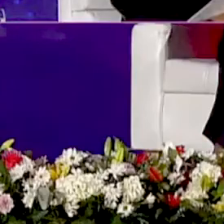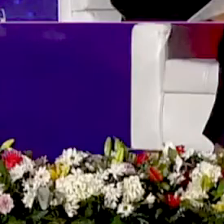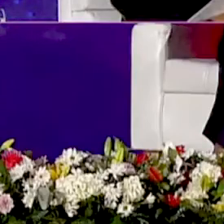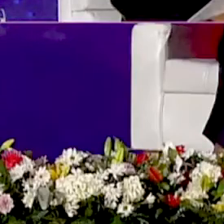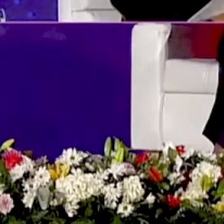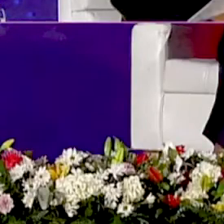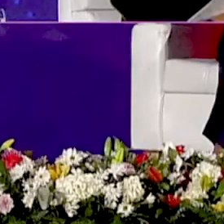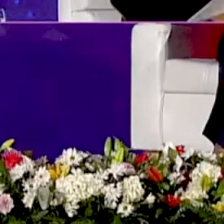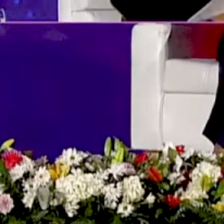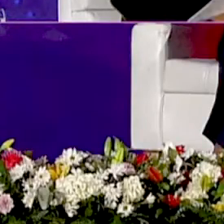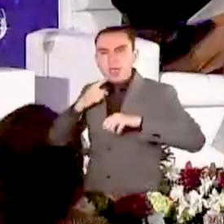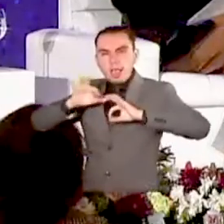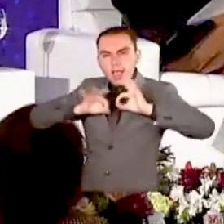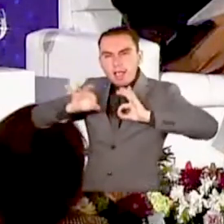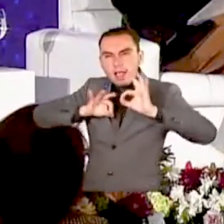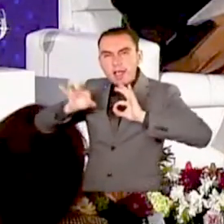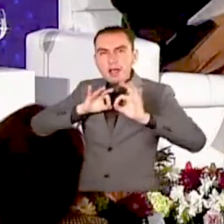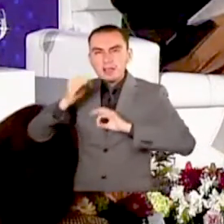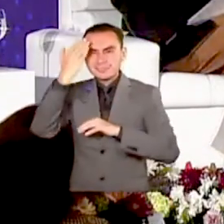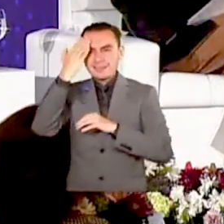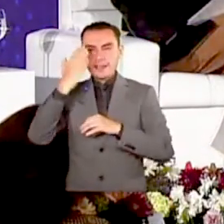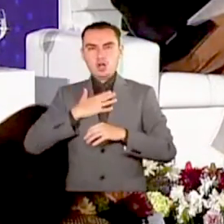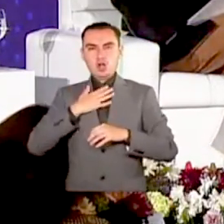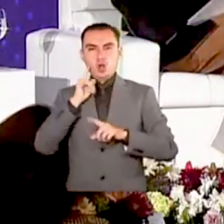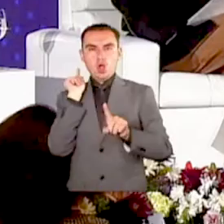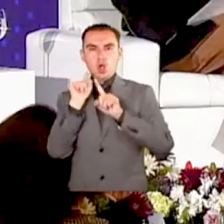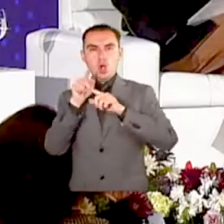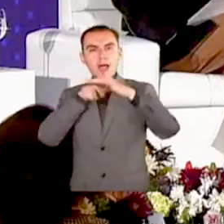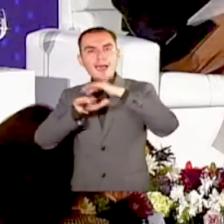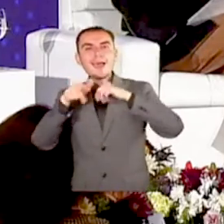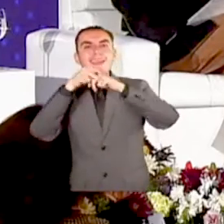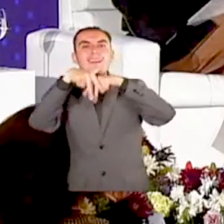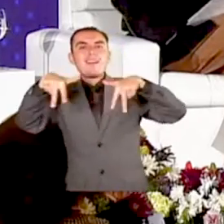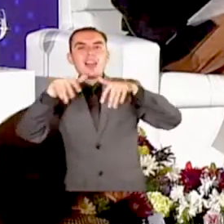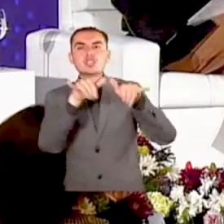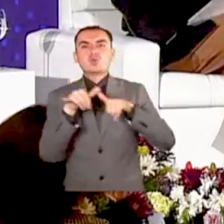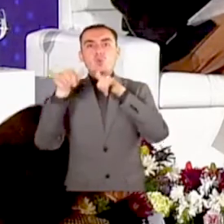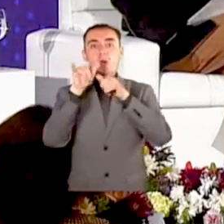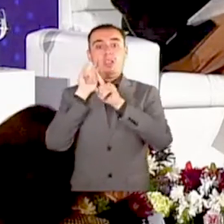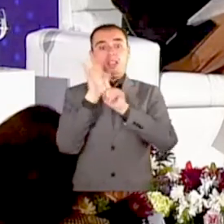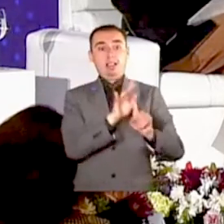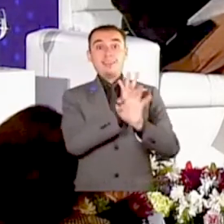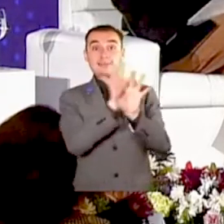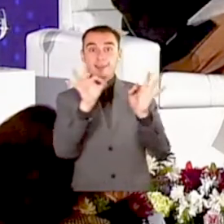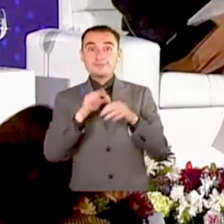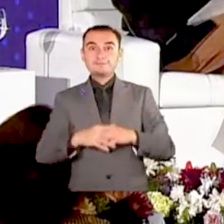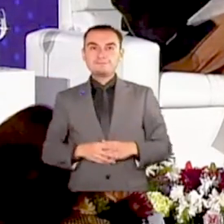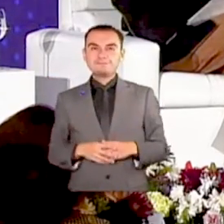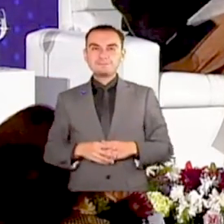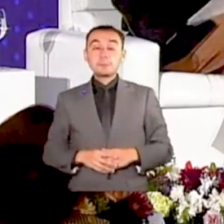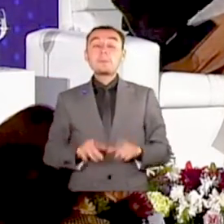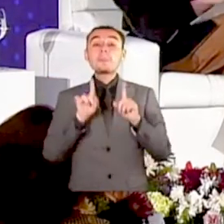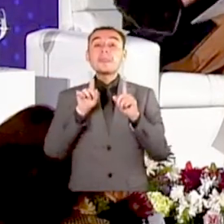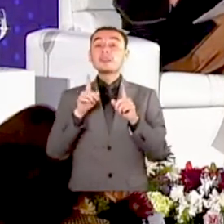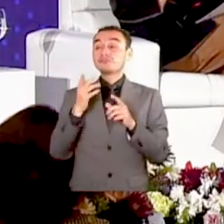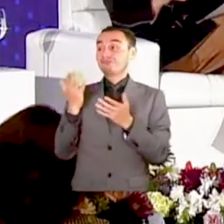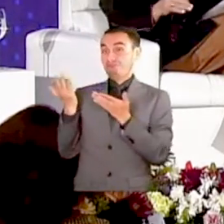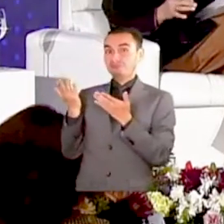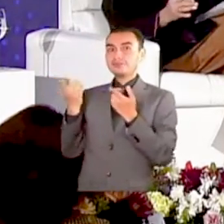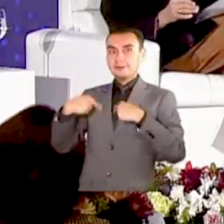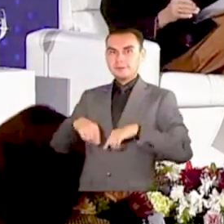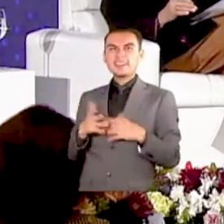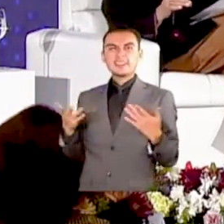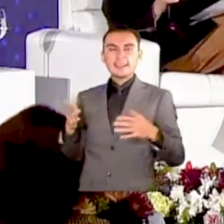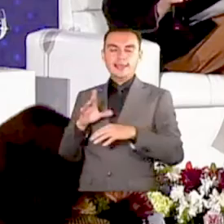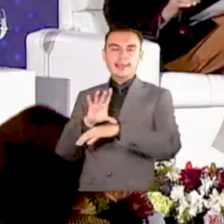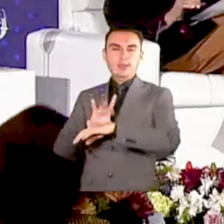análisis de igualdad de género y de no discriminación. Pero tenemos con nosotros a la